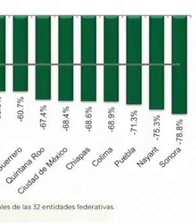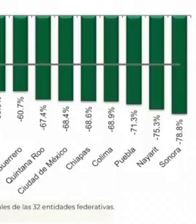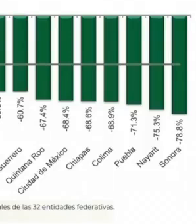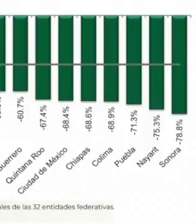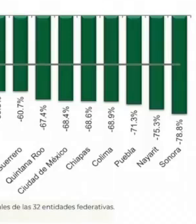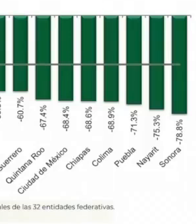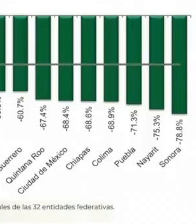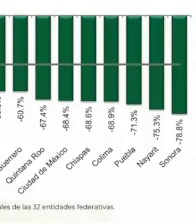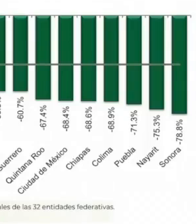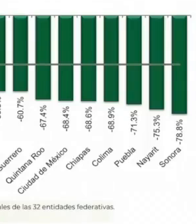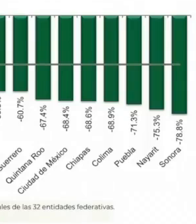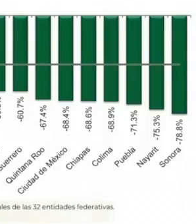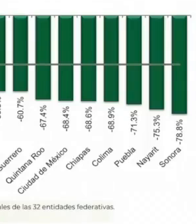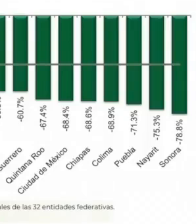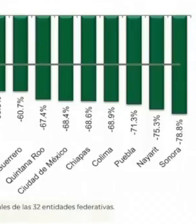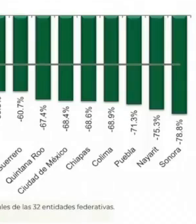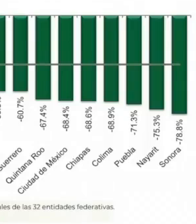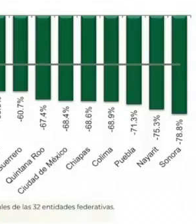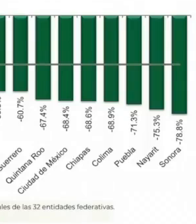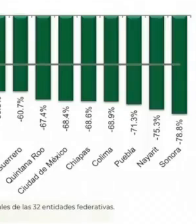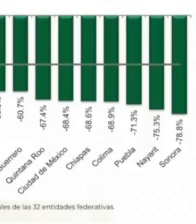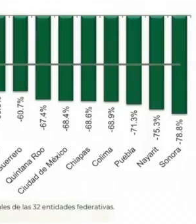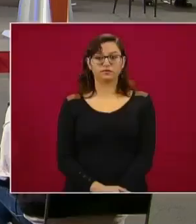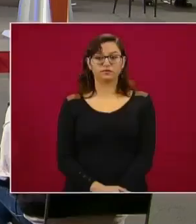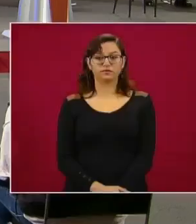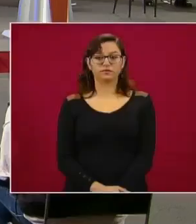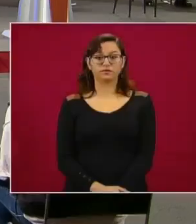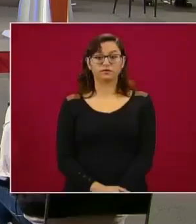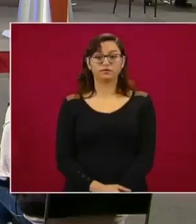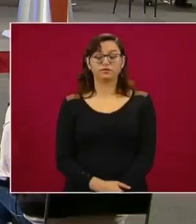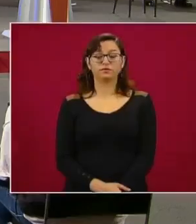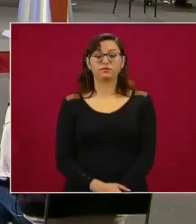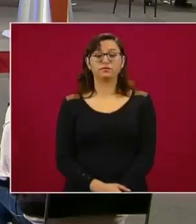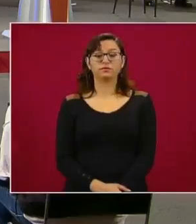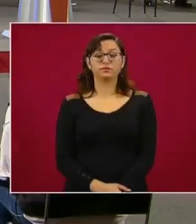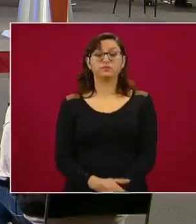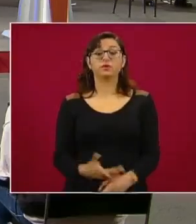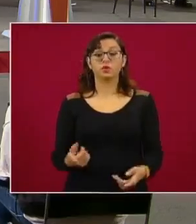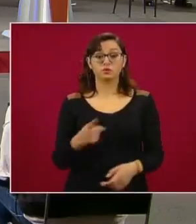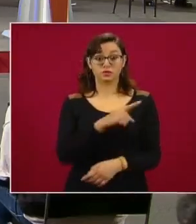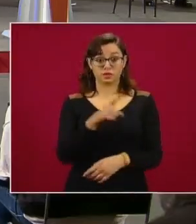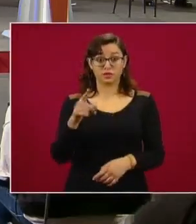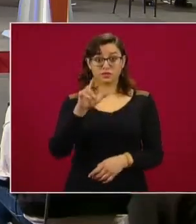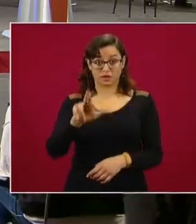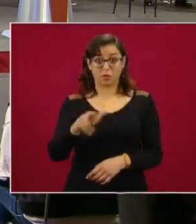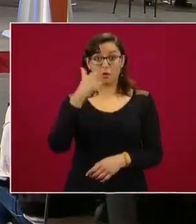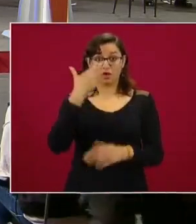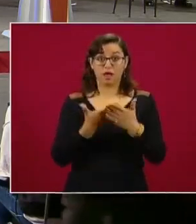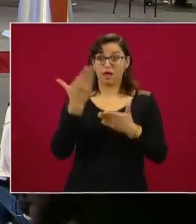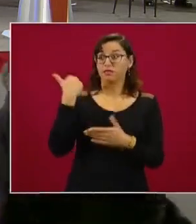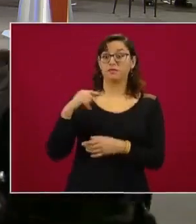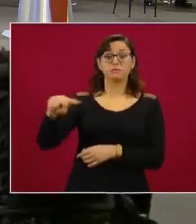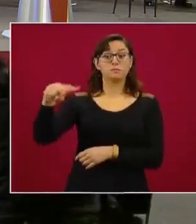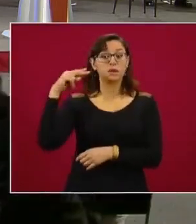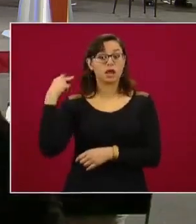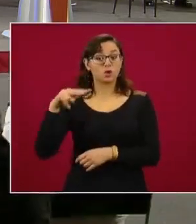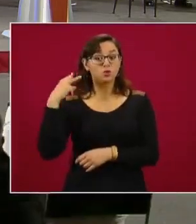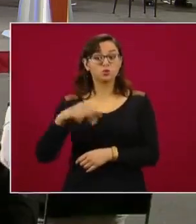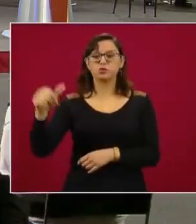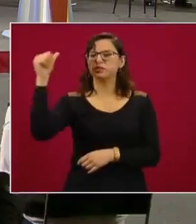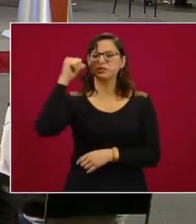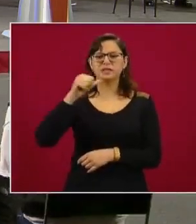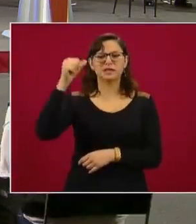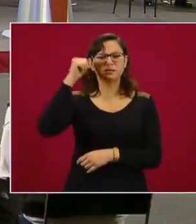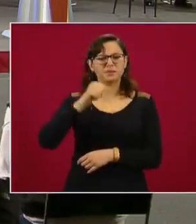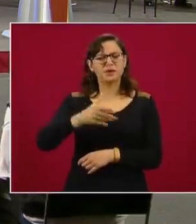impacto mediático, Coahuila, Veracruz, por ejemplo. Recuerden ustedes, Veracruz, que históricamente también